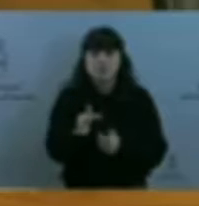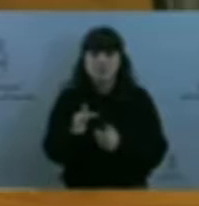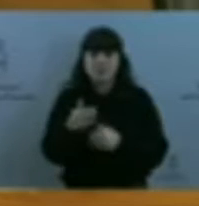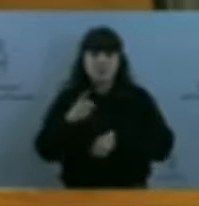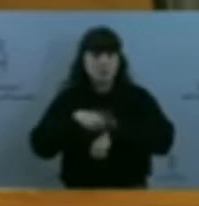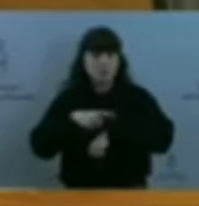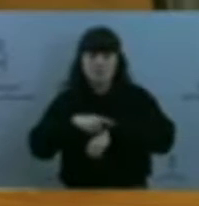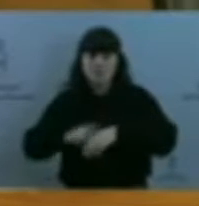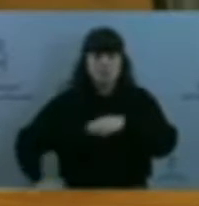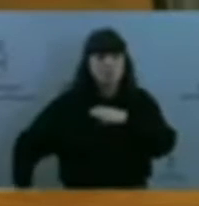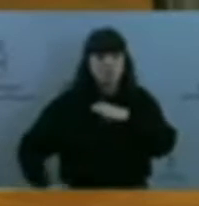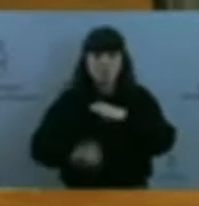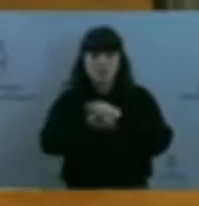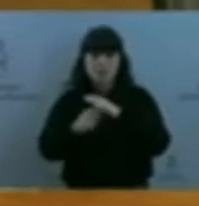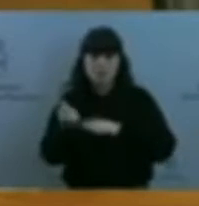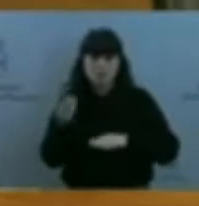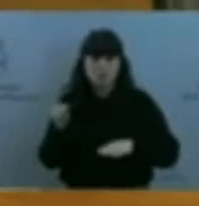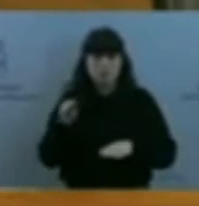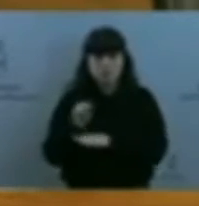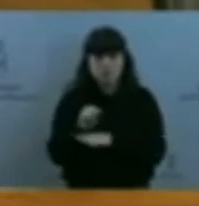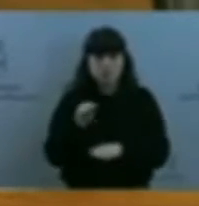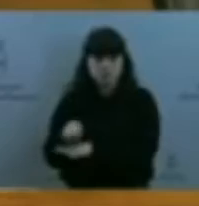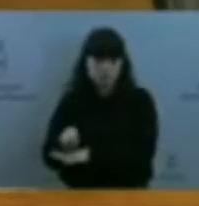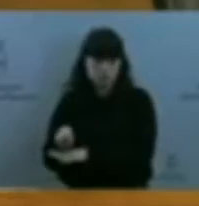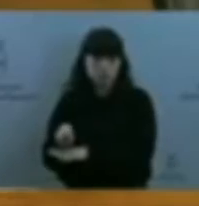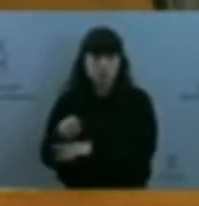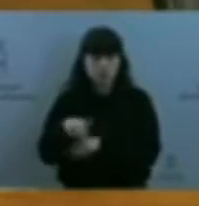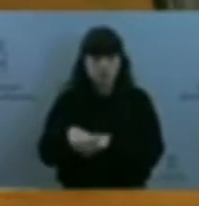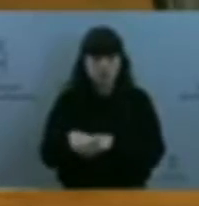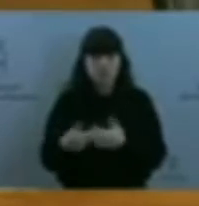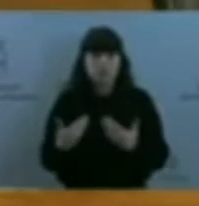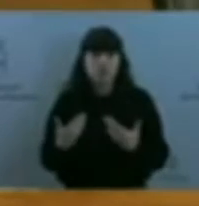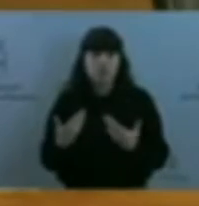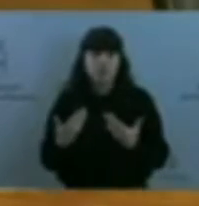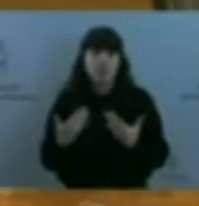el Servicio de Salud del Principado de Asturias. Señor Suárez, tiene la palabra.